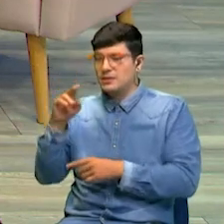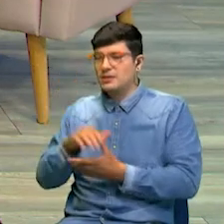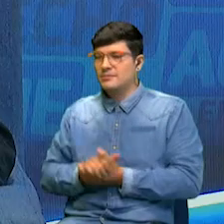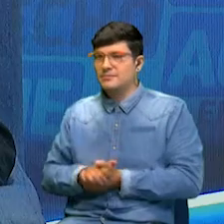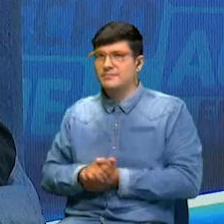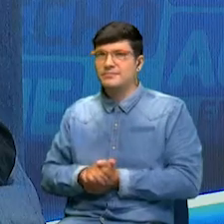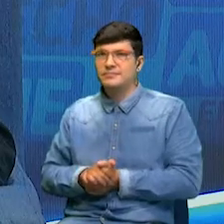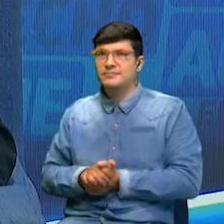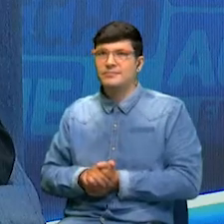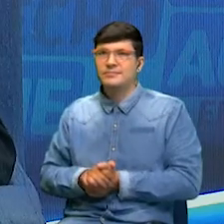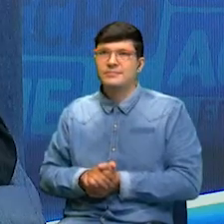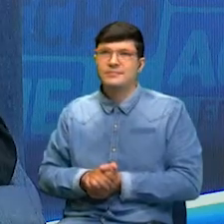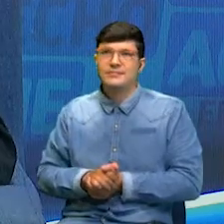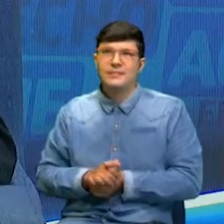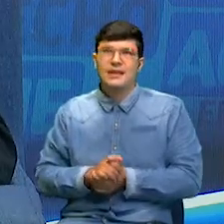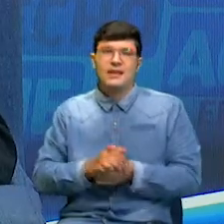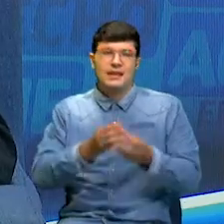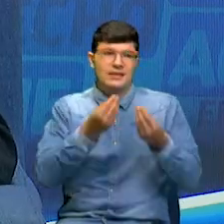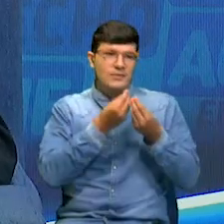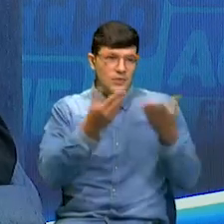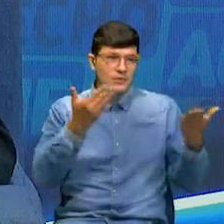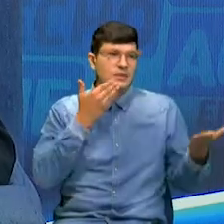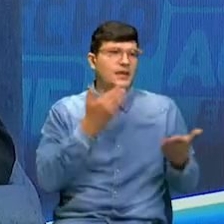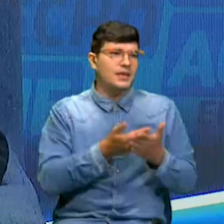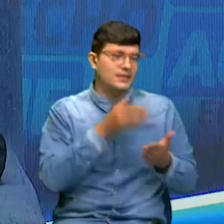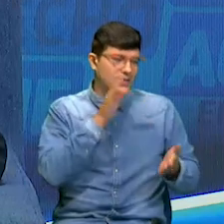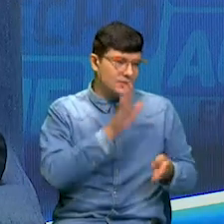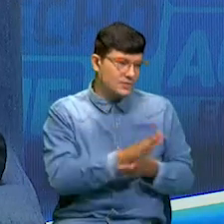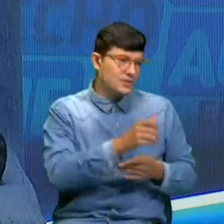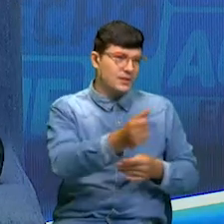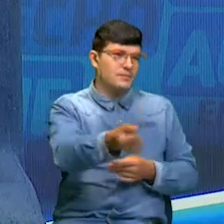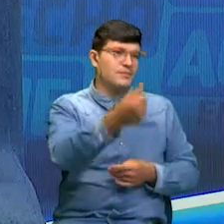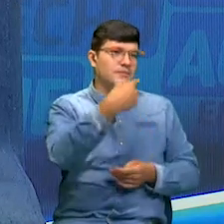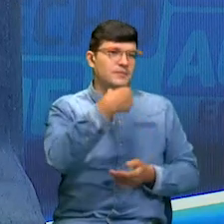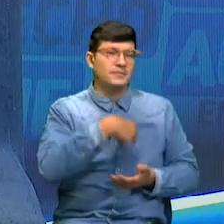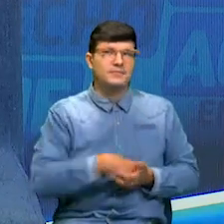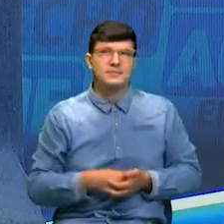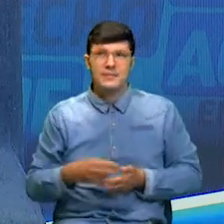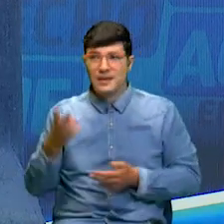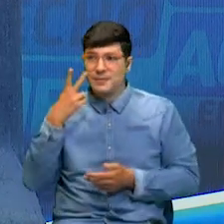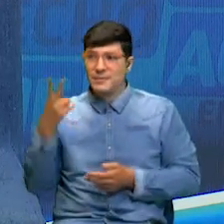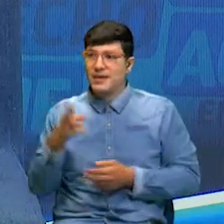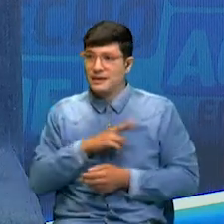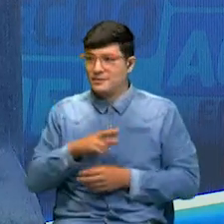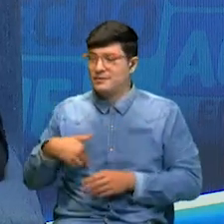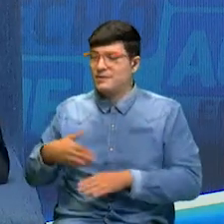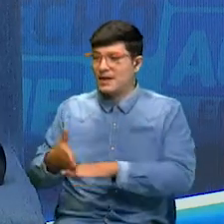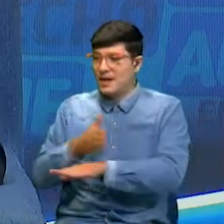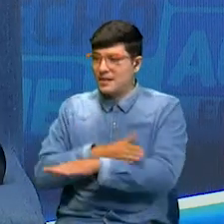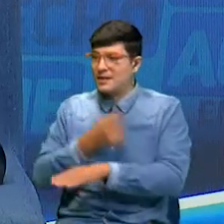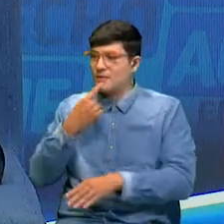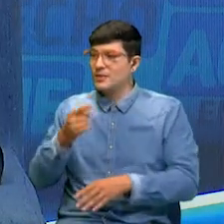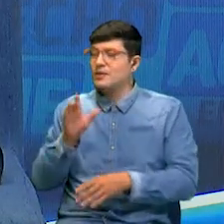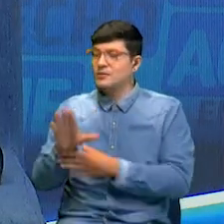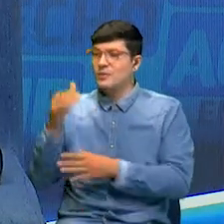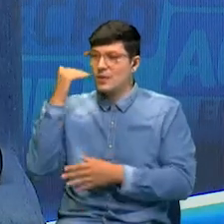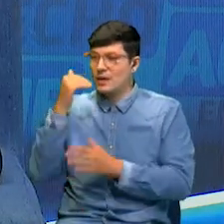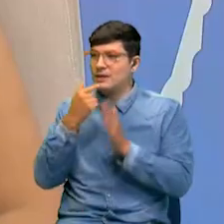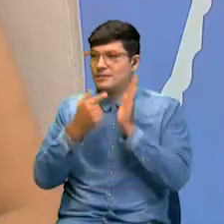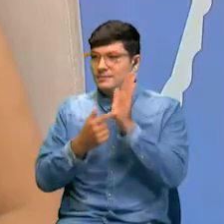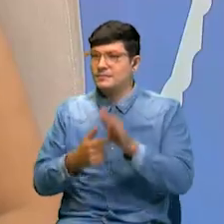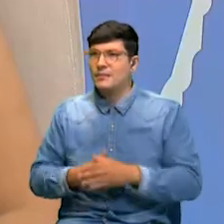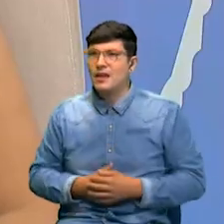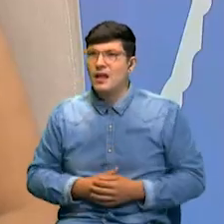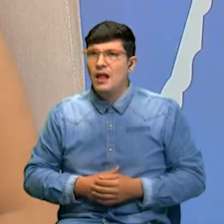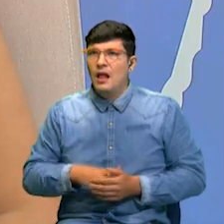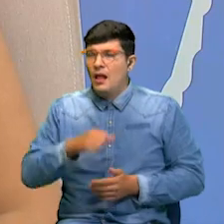Bueno, doña Mercedes, Abogada. Muchísimas gracias por su inquietud. Mire, lo acabamos de comentar y ahí nos llama doña Mercedes. En